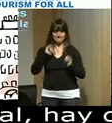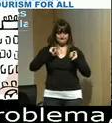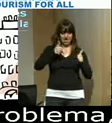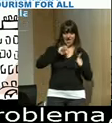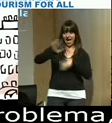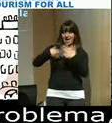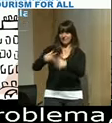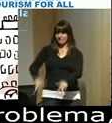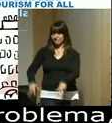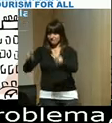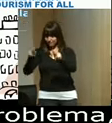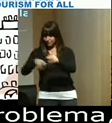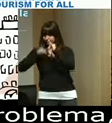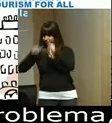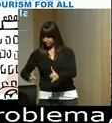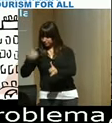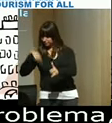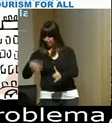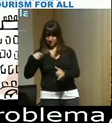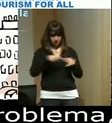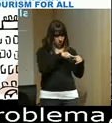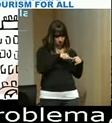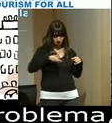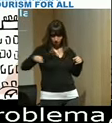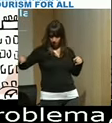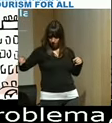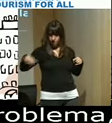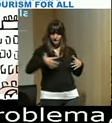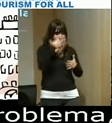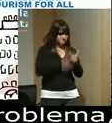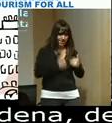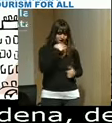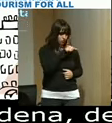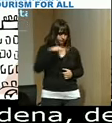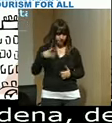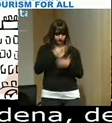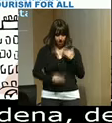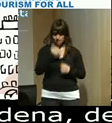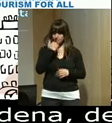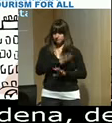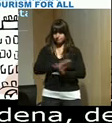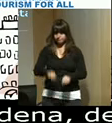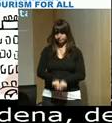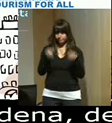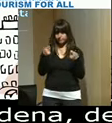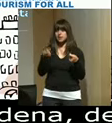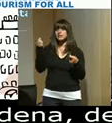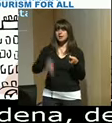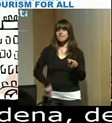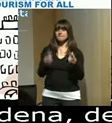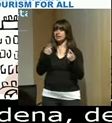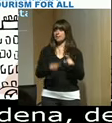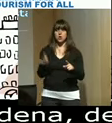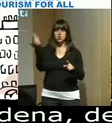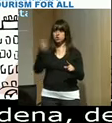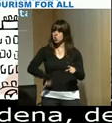destino, toda la cadena de accesibilidad en algún momento falla. Sigue habiendo escaso interés